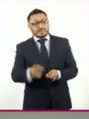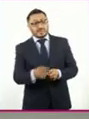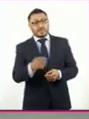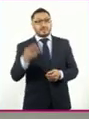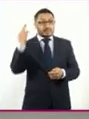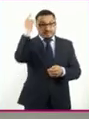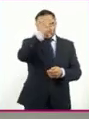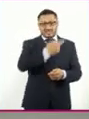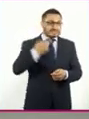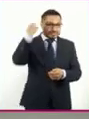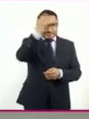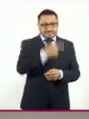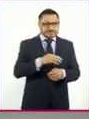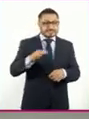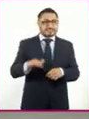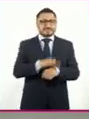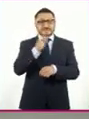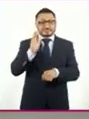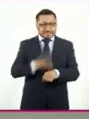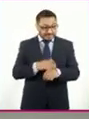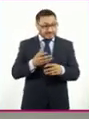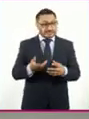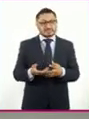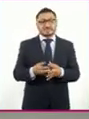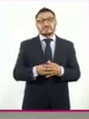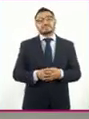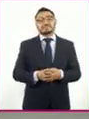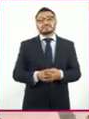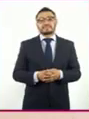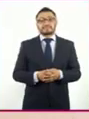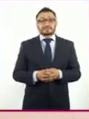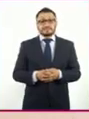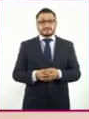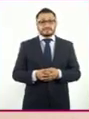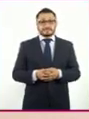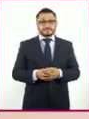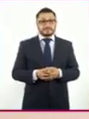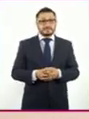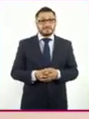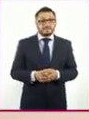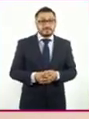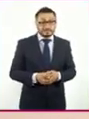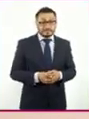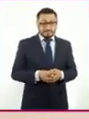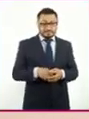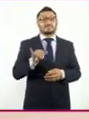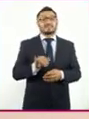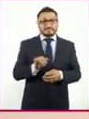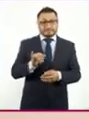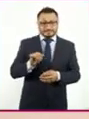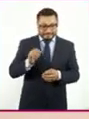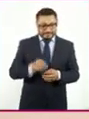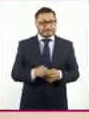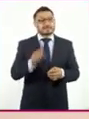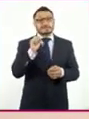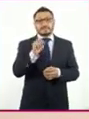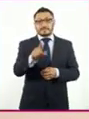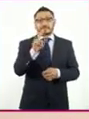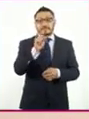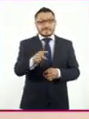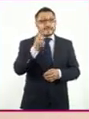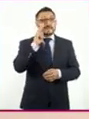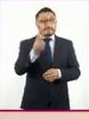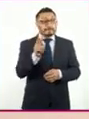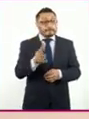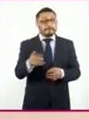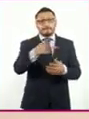los procesos técnicos para la creación de productos o servicios. Así es, Vanessa. Además, vimos que